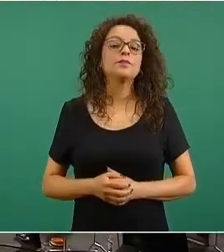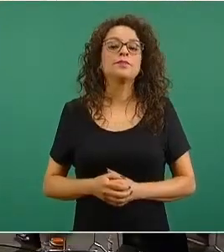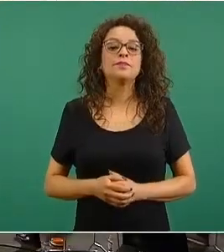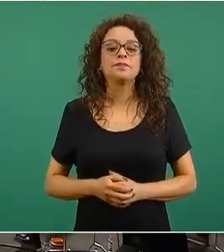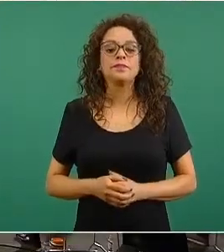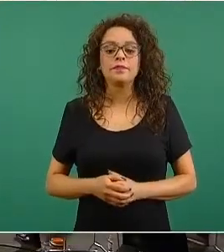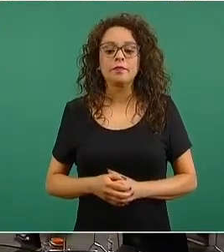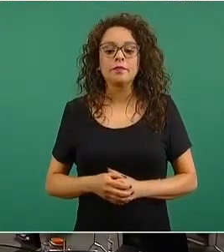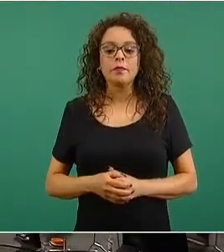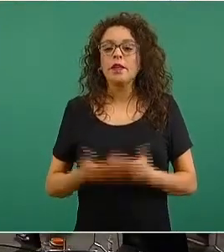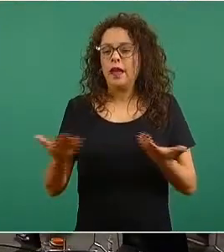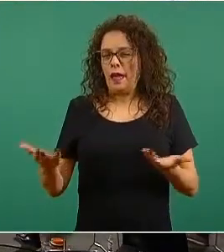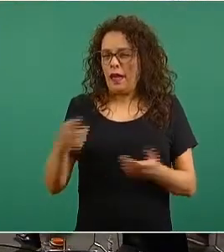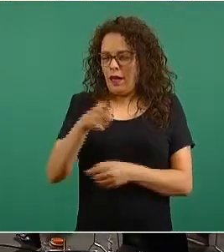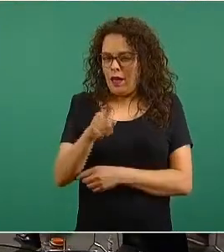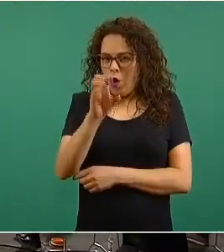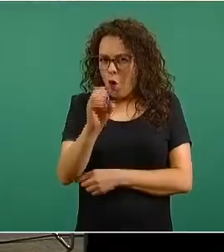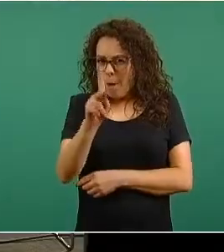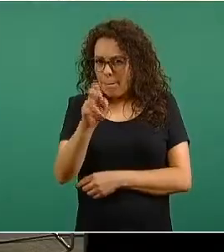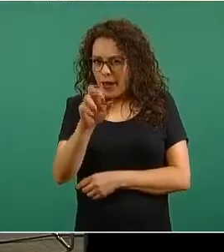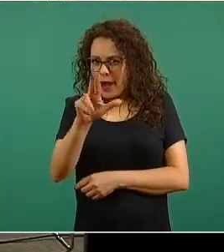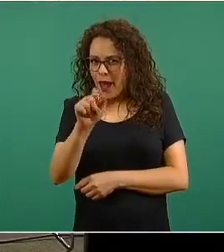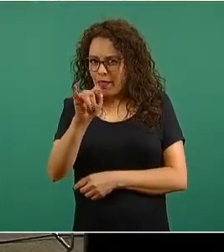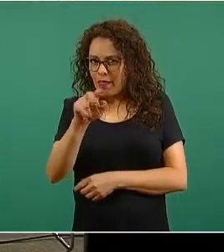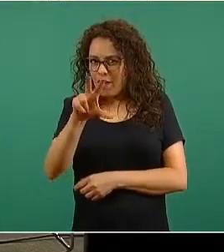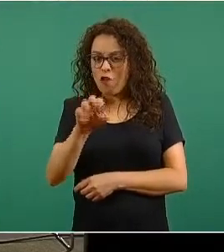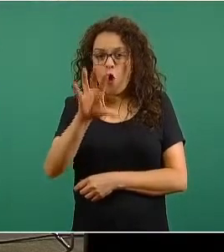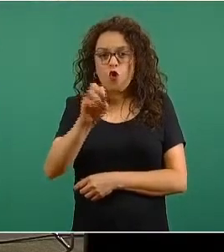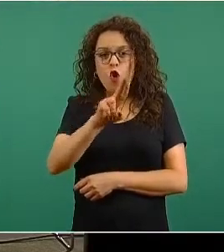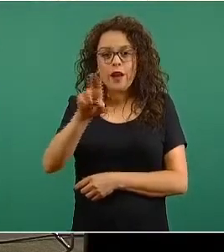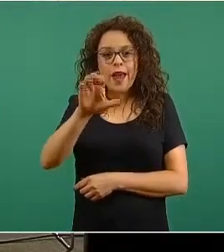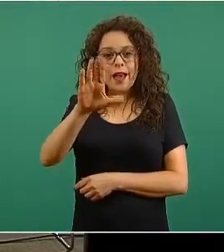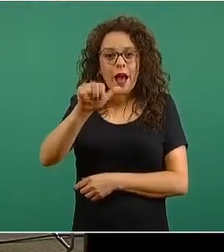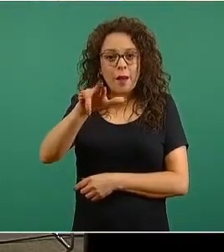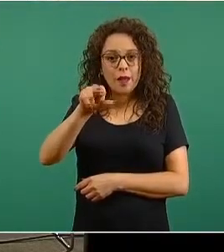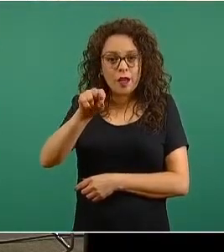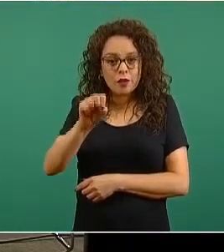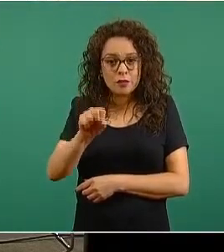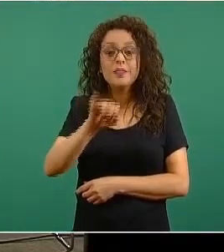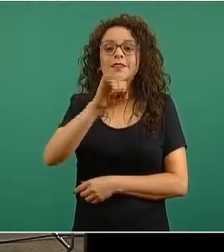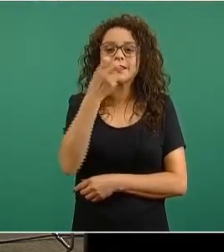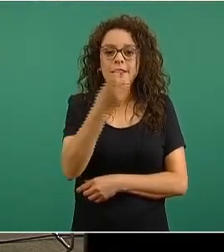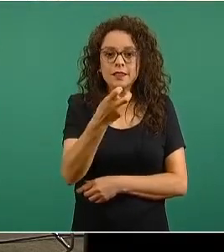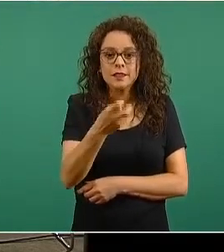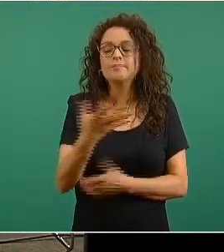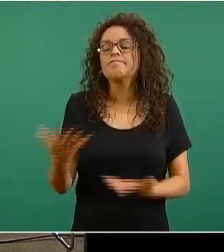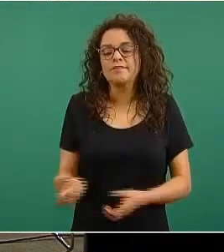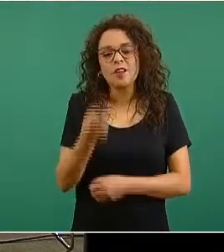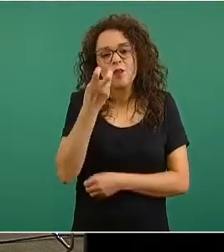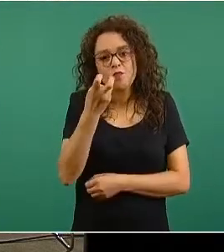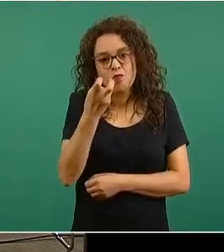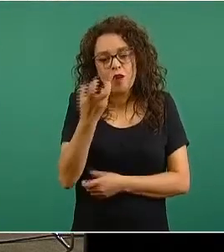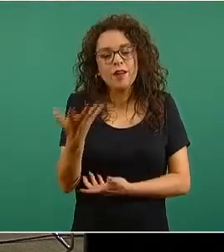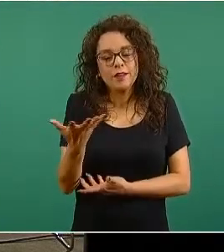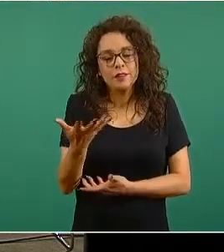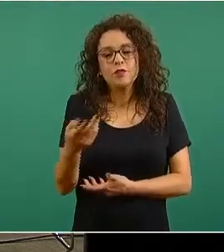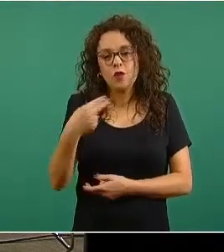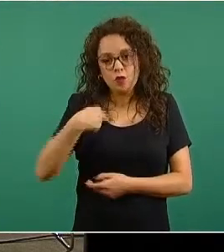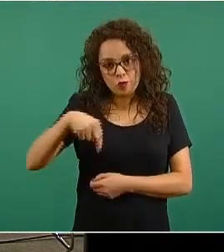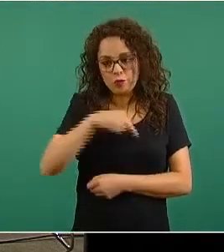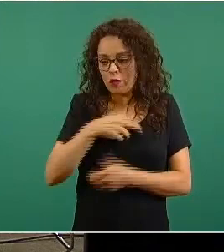es. Precisamente por eso es que estamos funcionando con el operativo Correcaminos. Qué bueno que hace esta pregunta,